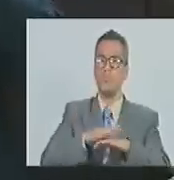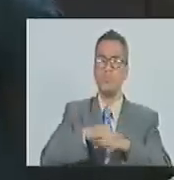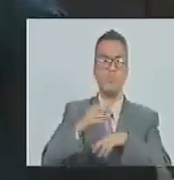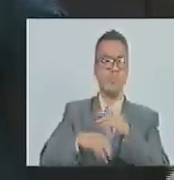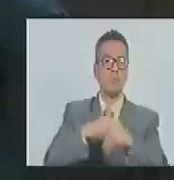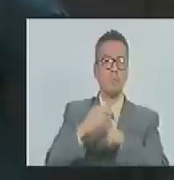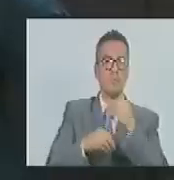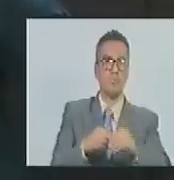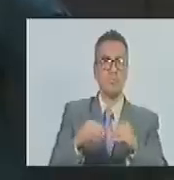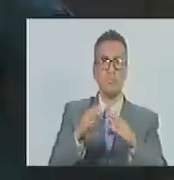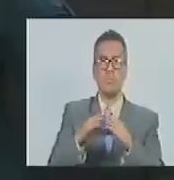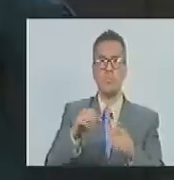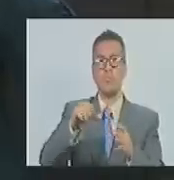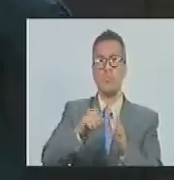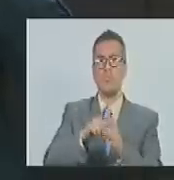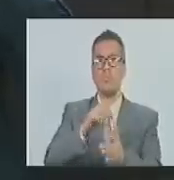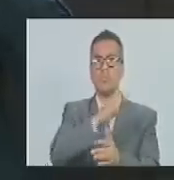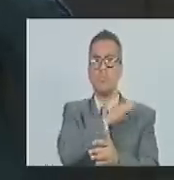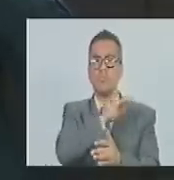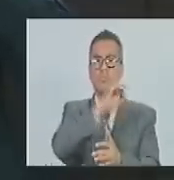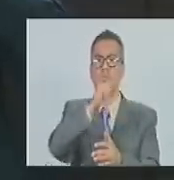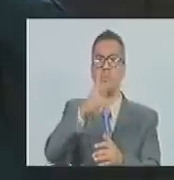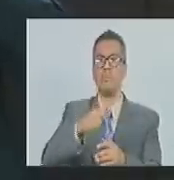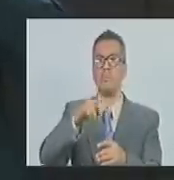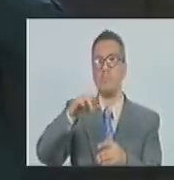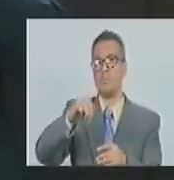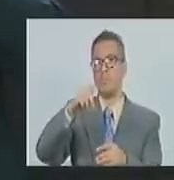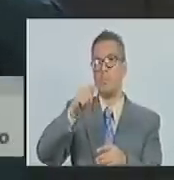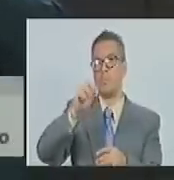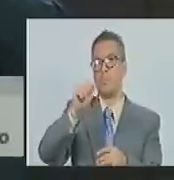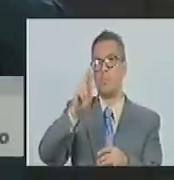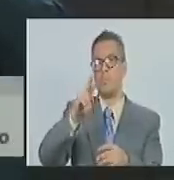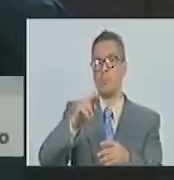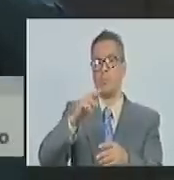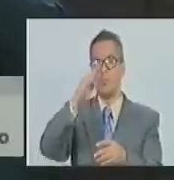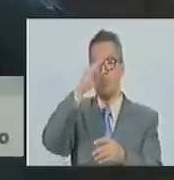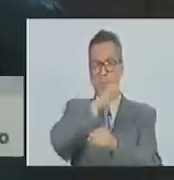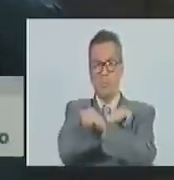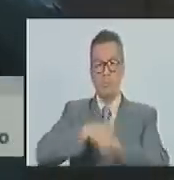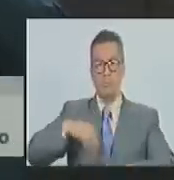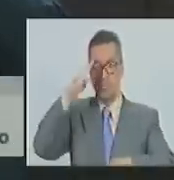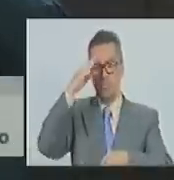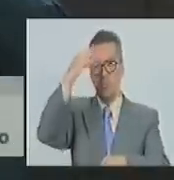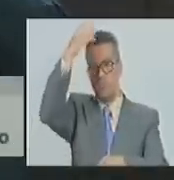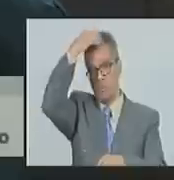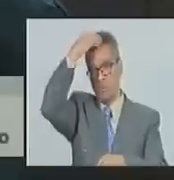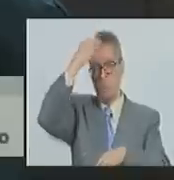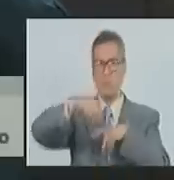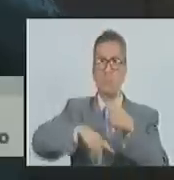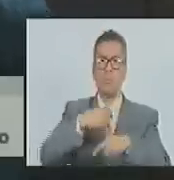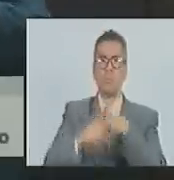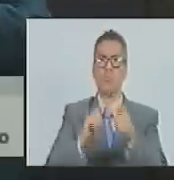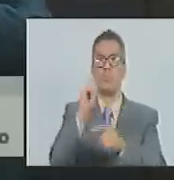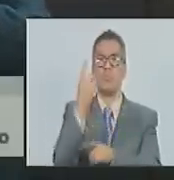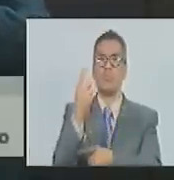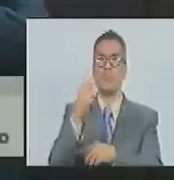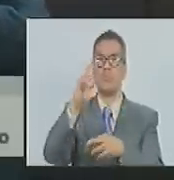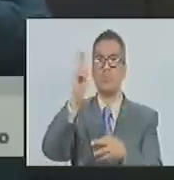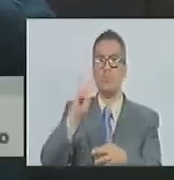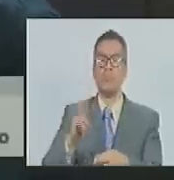cometidas por el capitán Monteverde y el ejército del rey, producto de la caída de la Primera